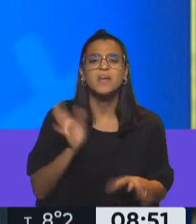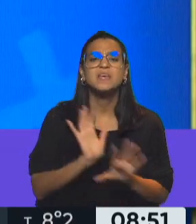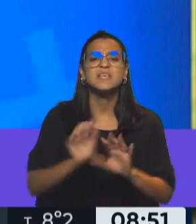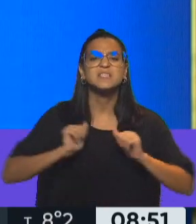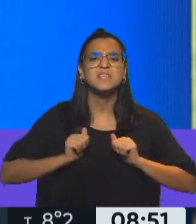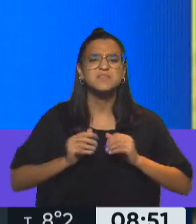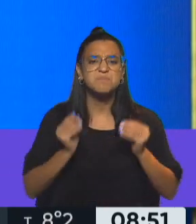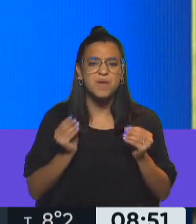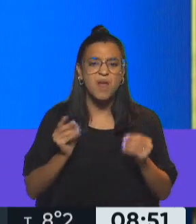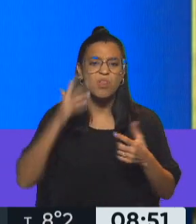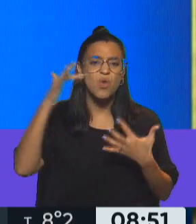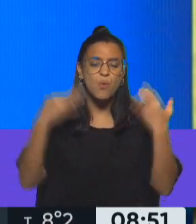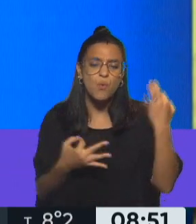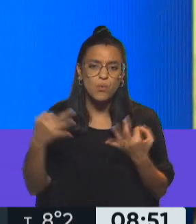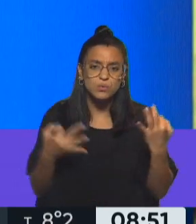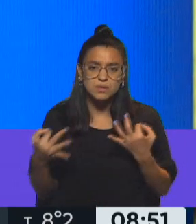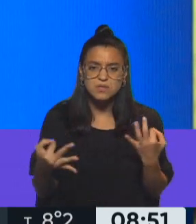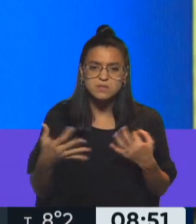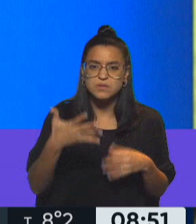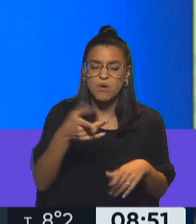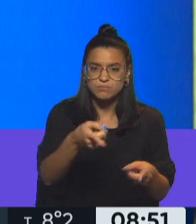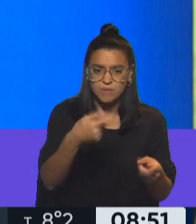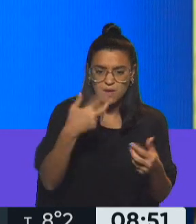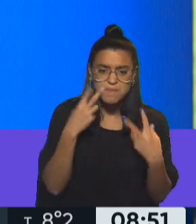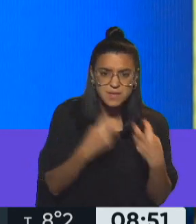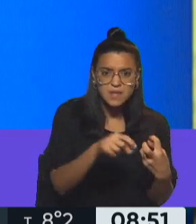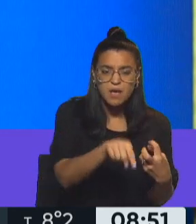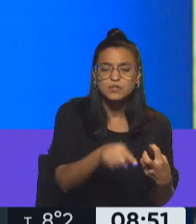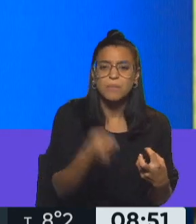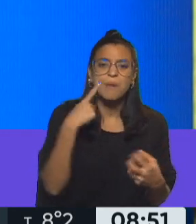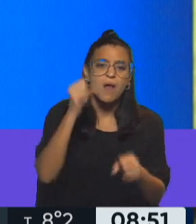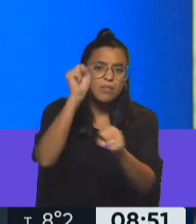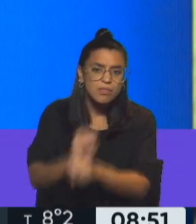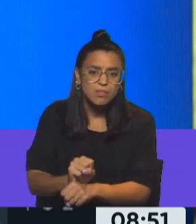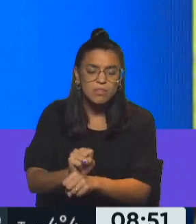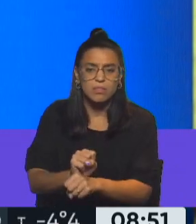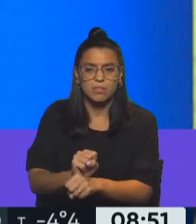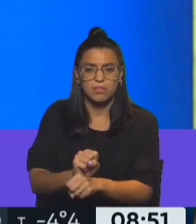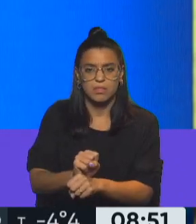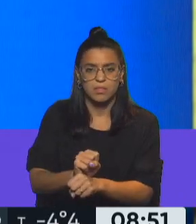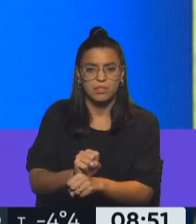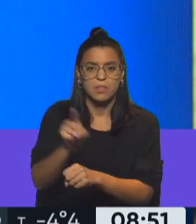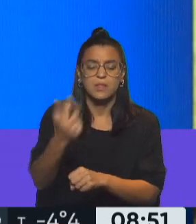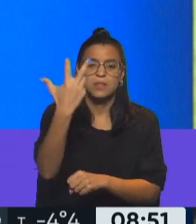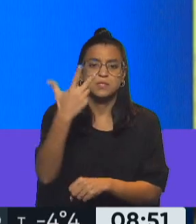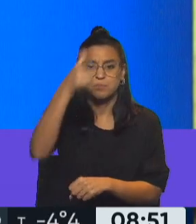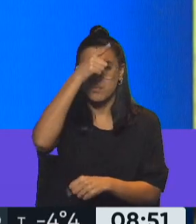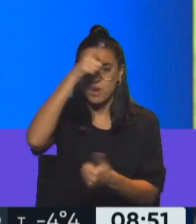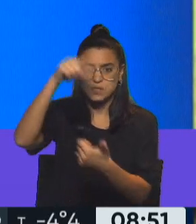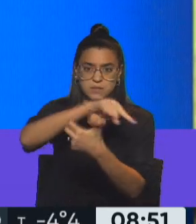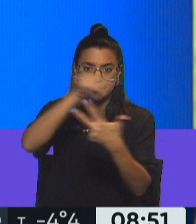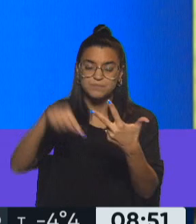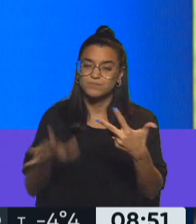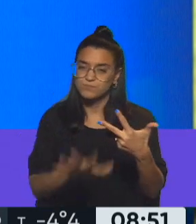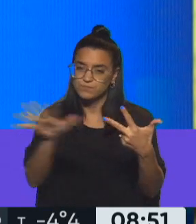esperando la justicia que entiende en la causa para detener a los tres policías, incluso